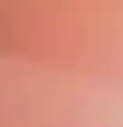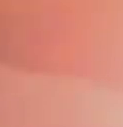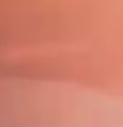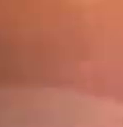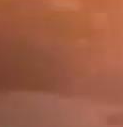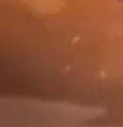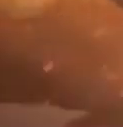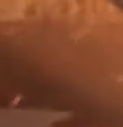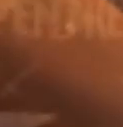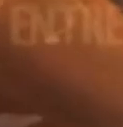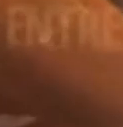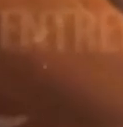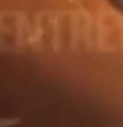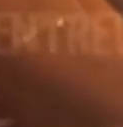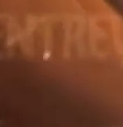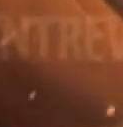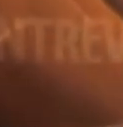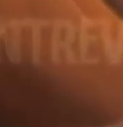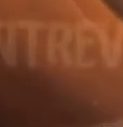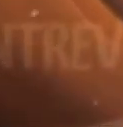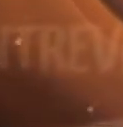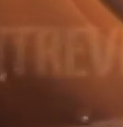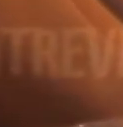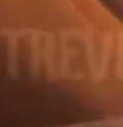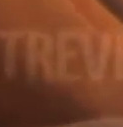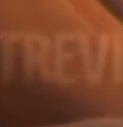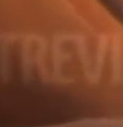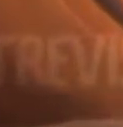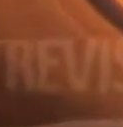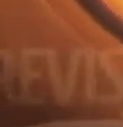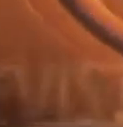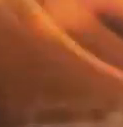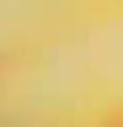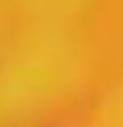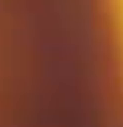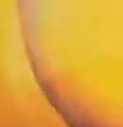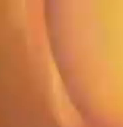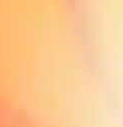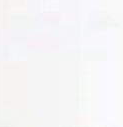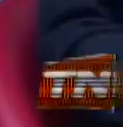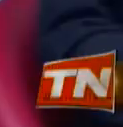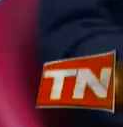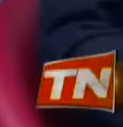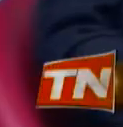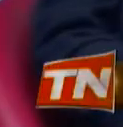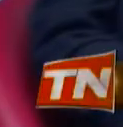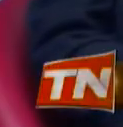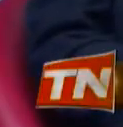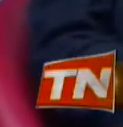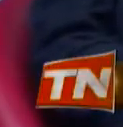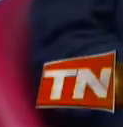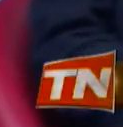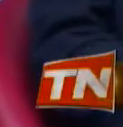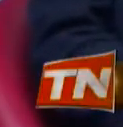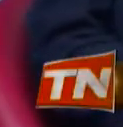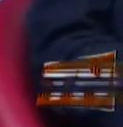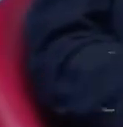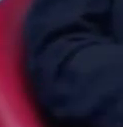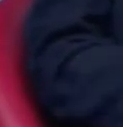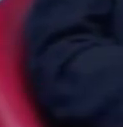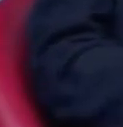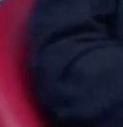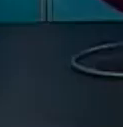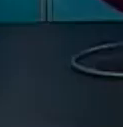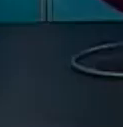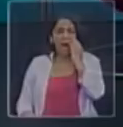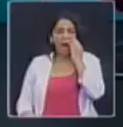no no presentamos entrevistas vamos al doctor andrés como los buenos días gracias